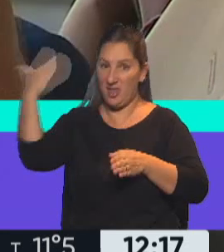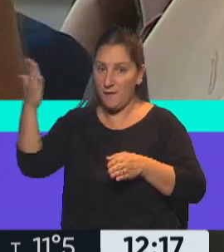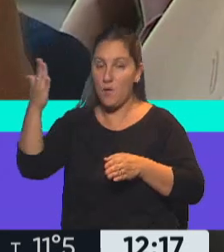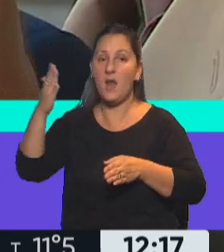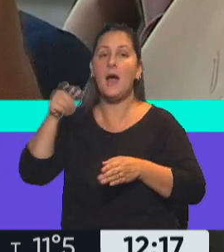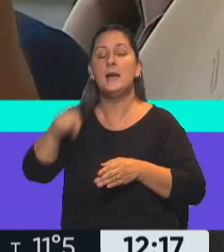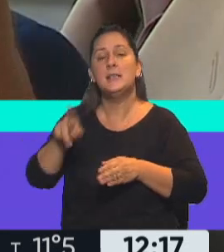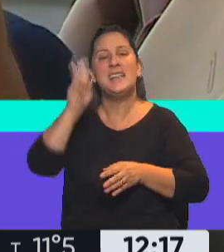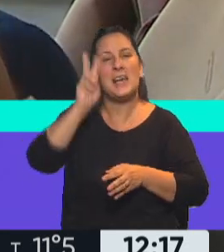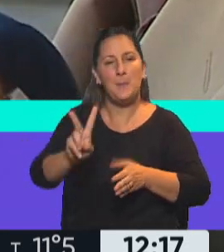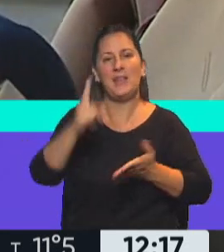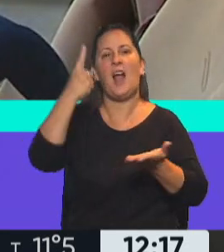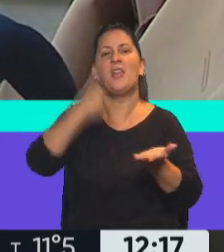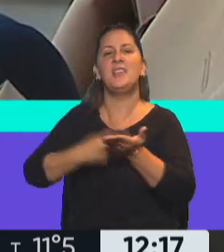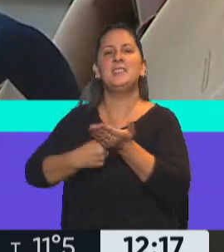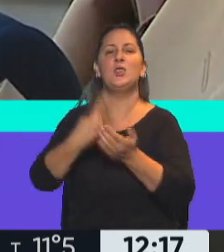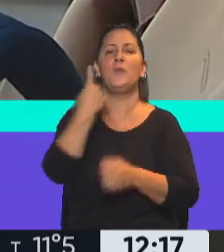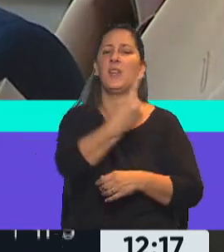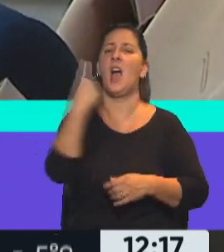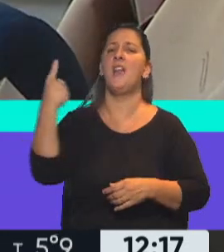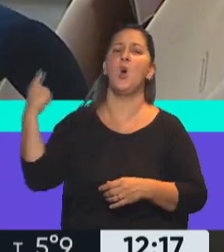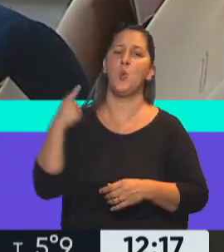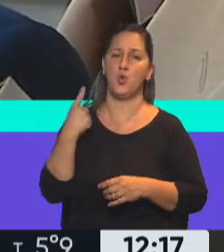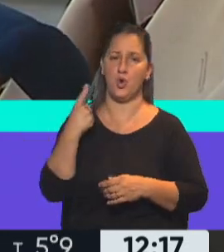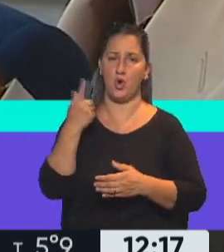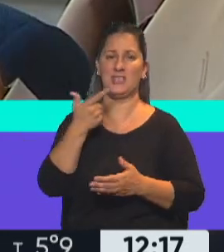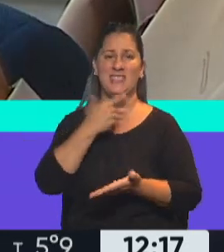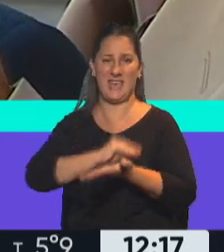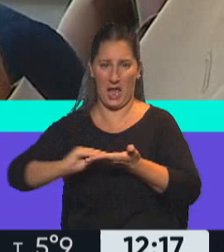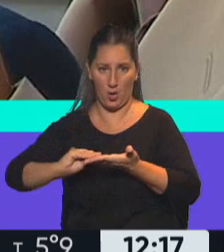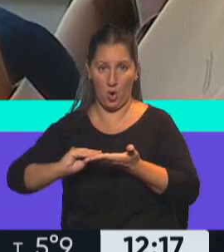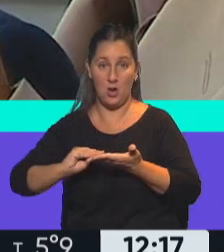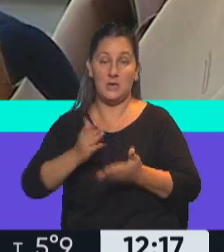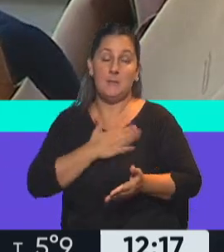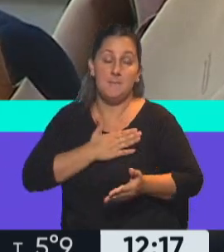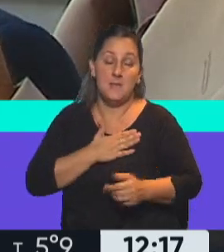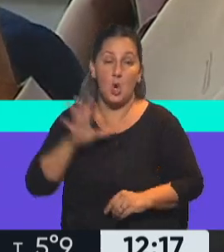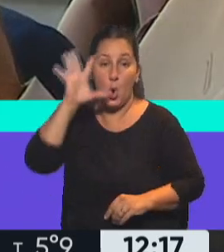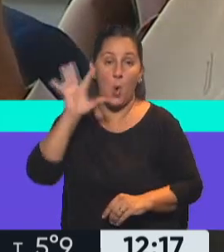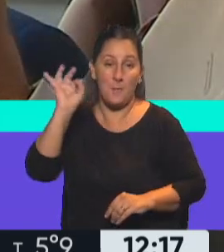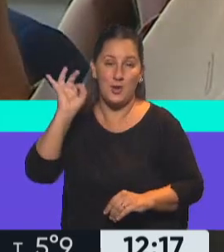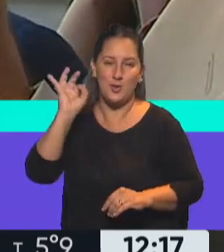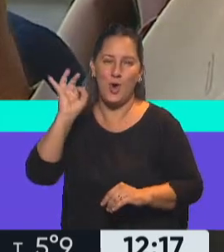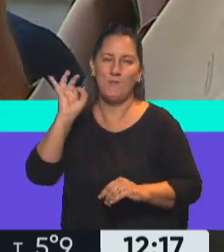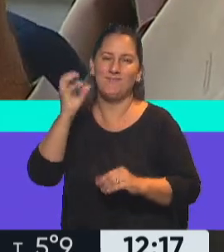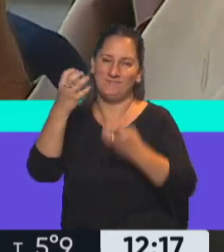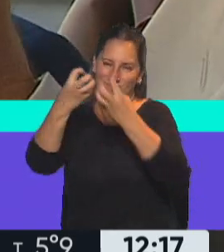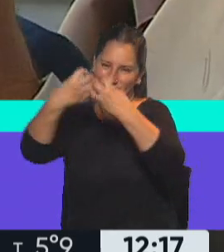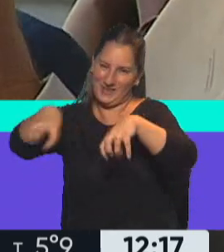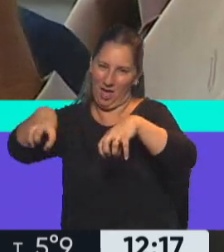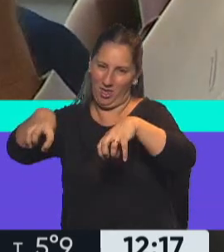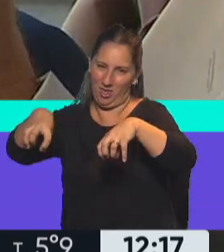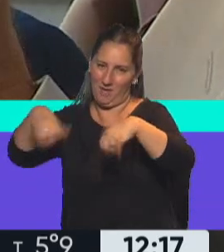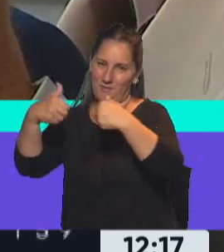Entonces, se va a respetar la decisión de cada senador. Obviamente que, si ustedes me preguntan cuál es la visión, yo creo que está más o menos dividido el bloque, mitad y mitad,